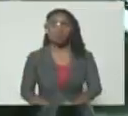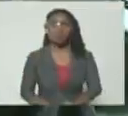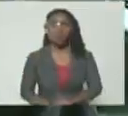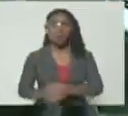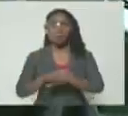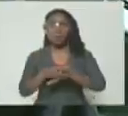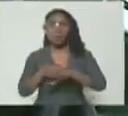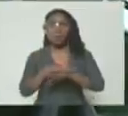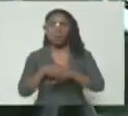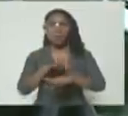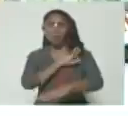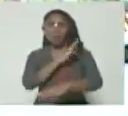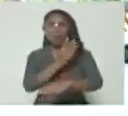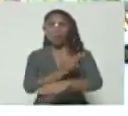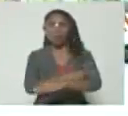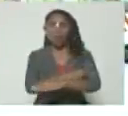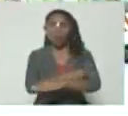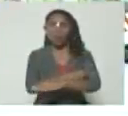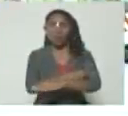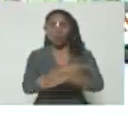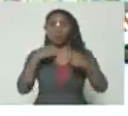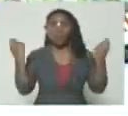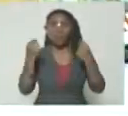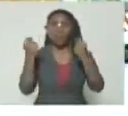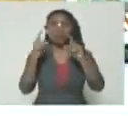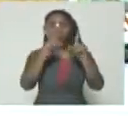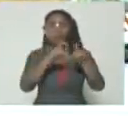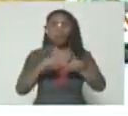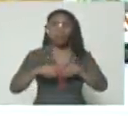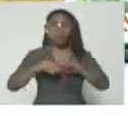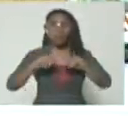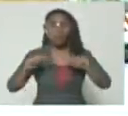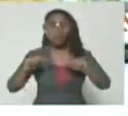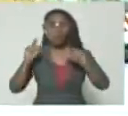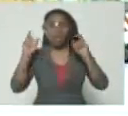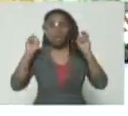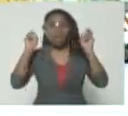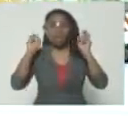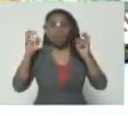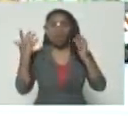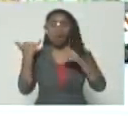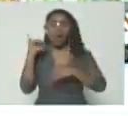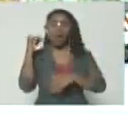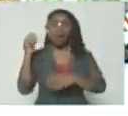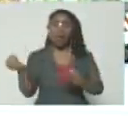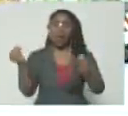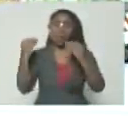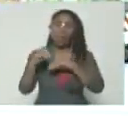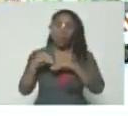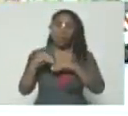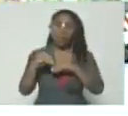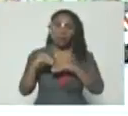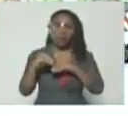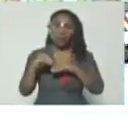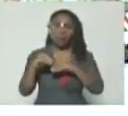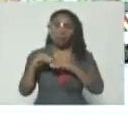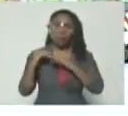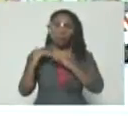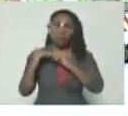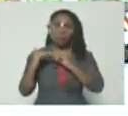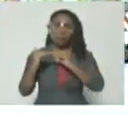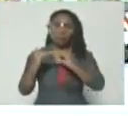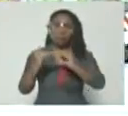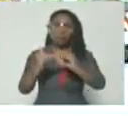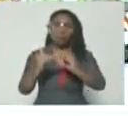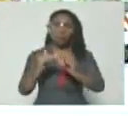ministro del Poder Popular para la Agricultura y la Tierra, hay un consenso tácito, hay